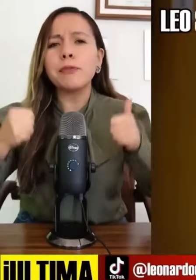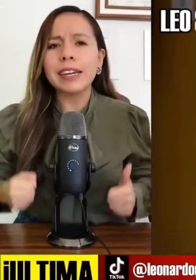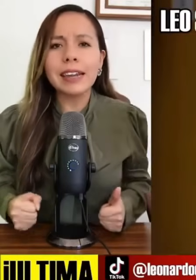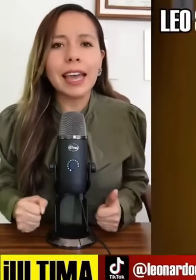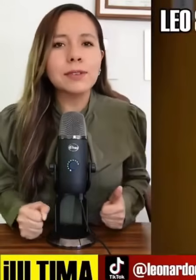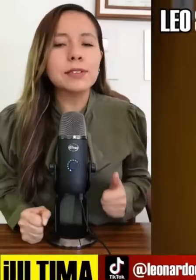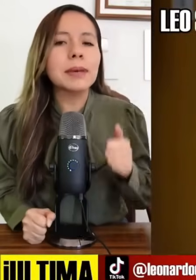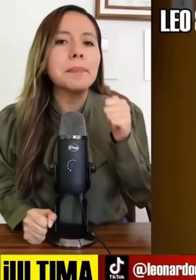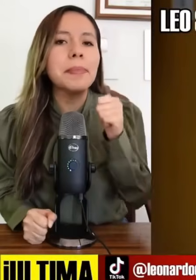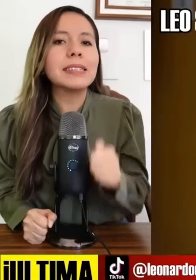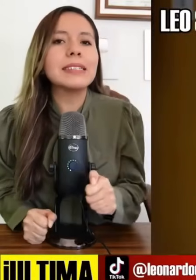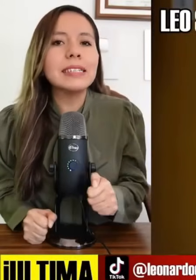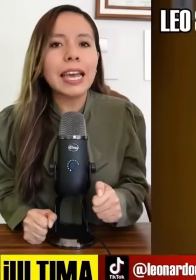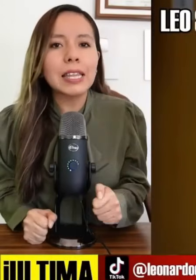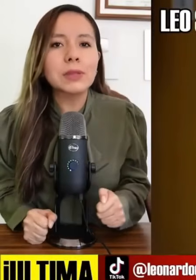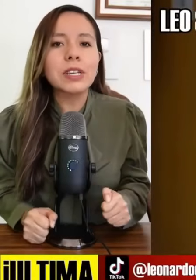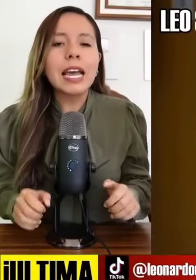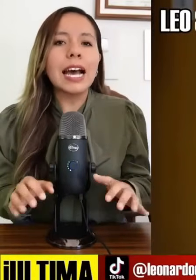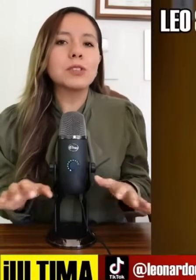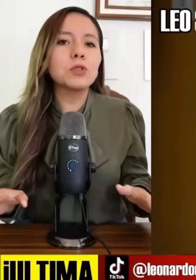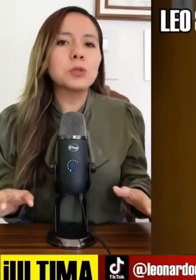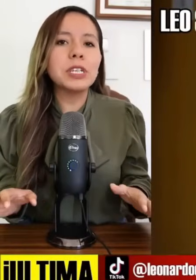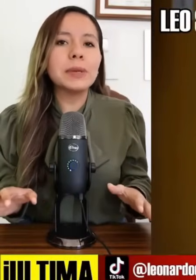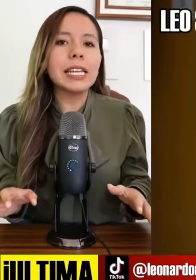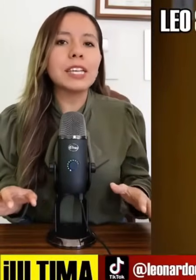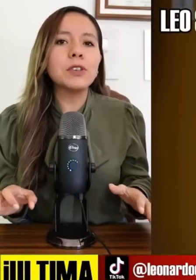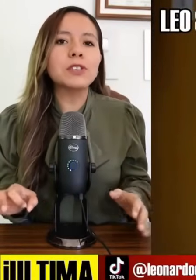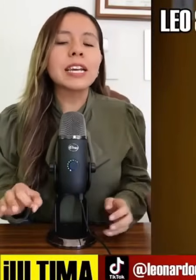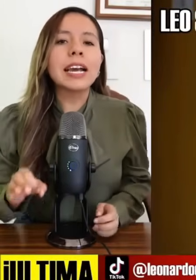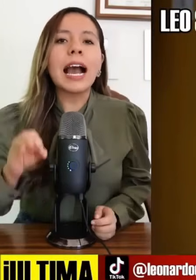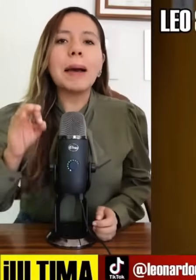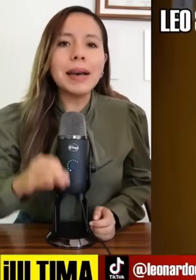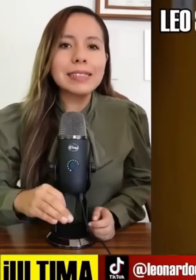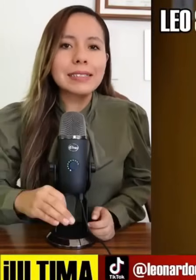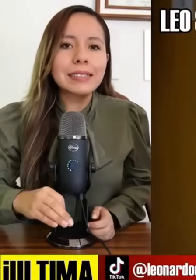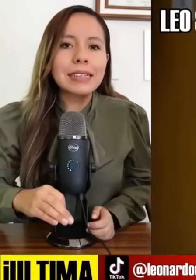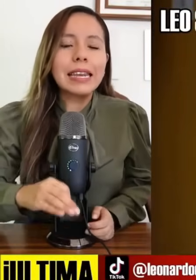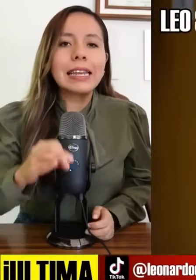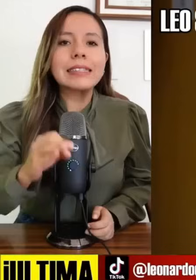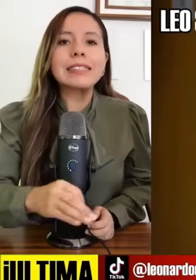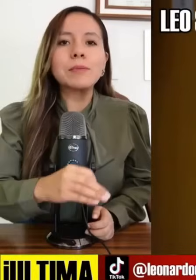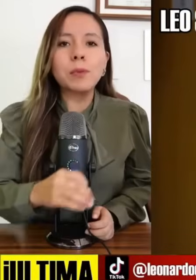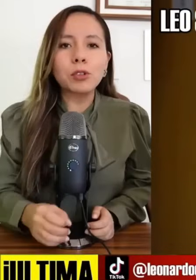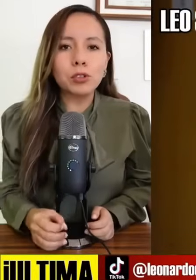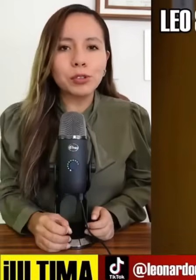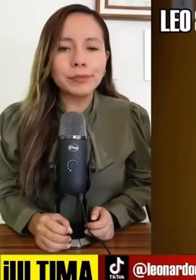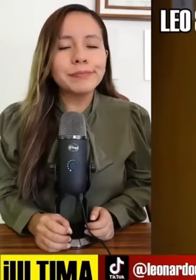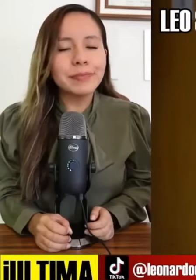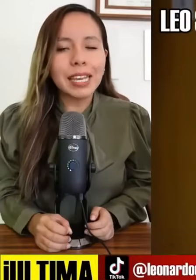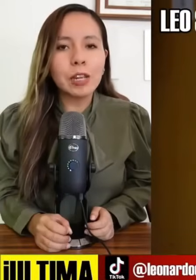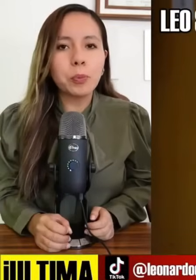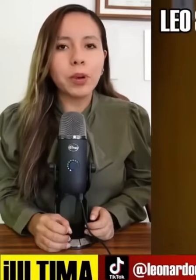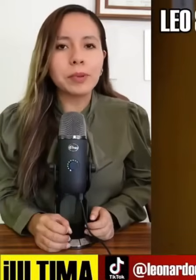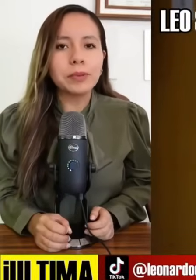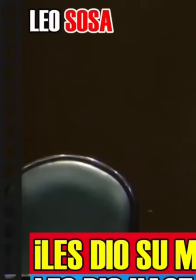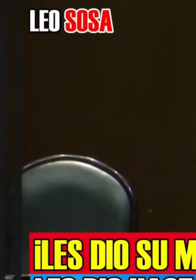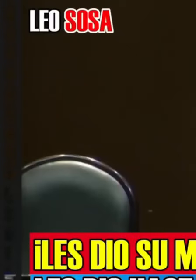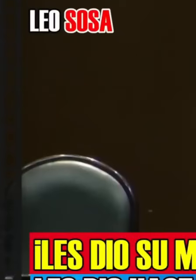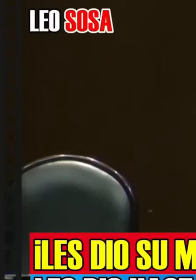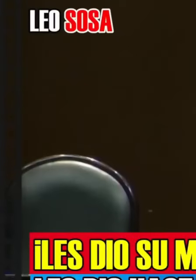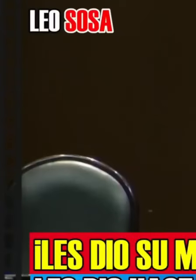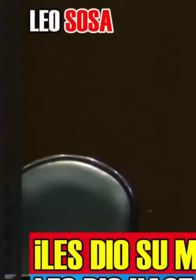y, aferrados, empecinados a sus privilegios, jamás les importó el